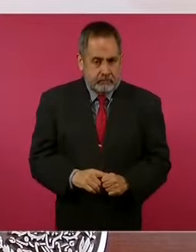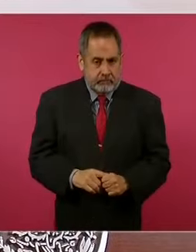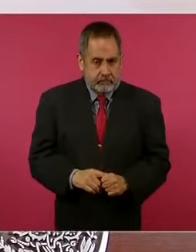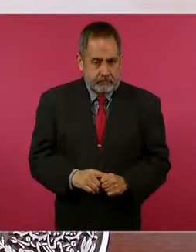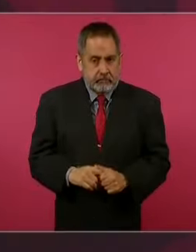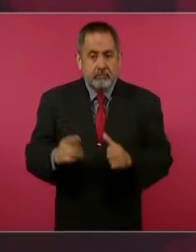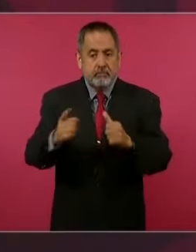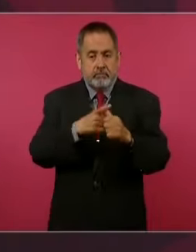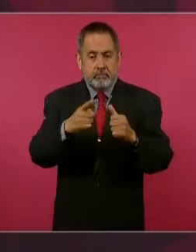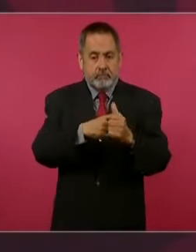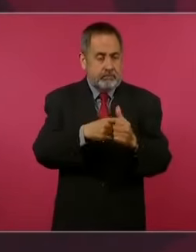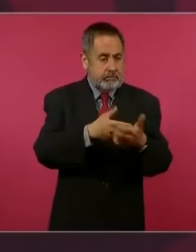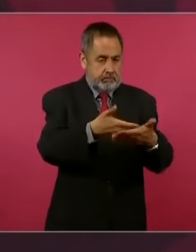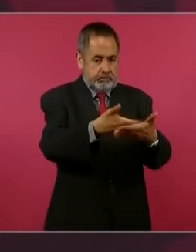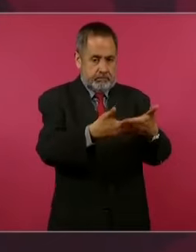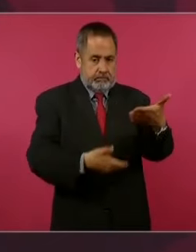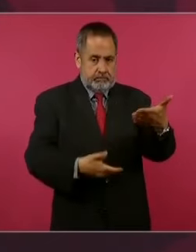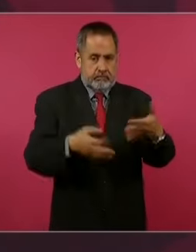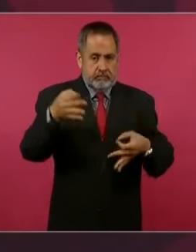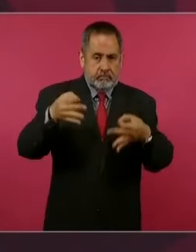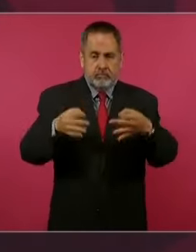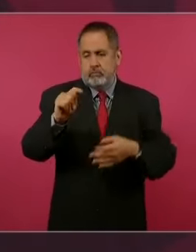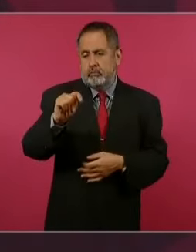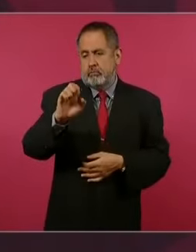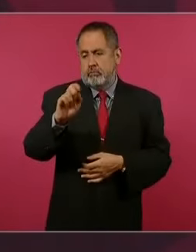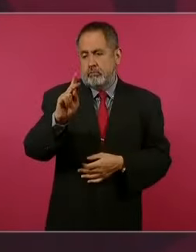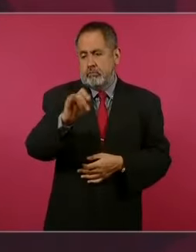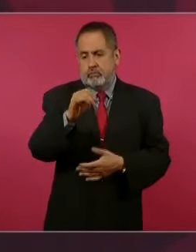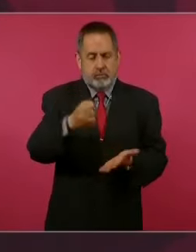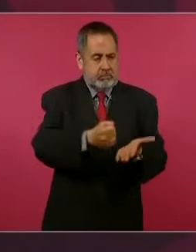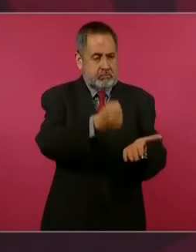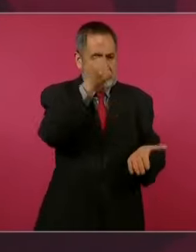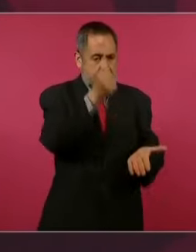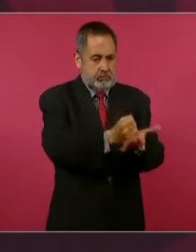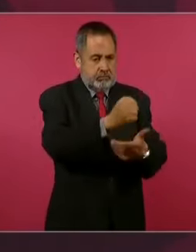su constancia. Hasta que reciba la constancia. De